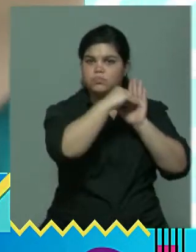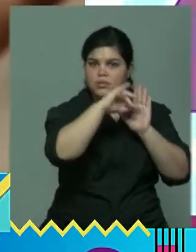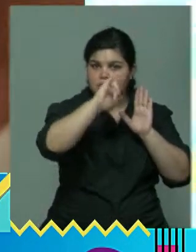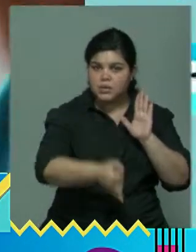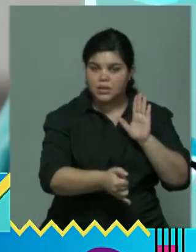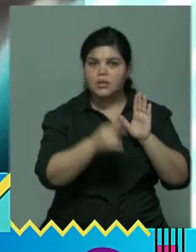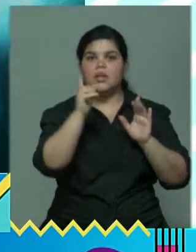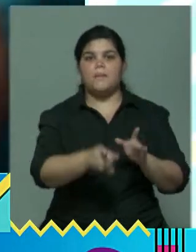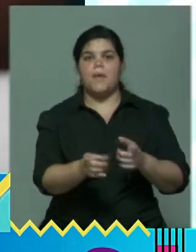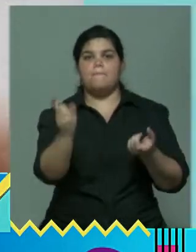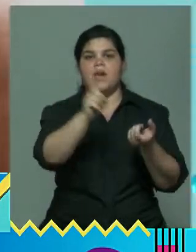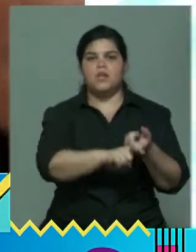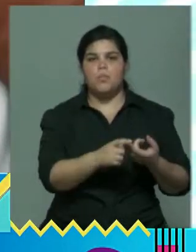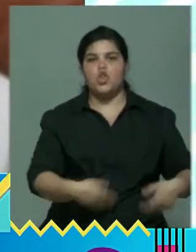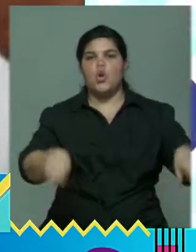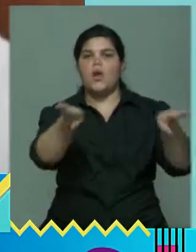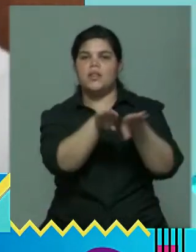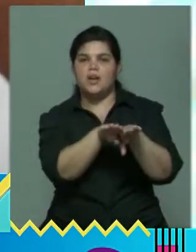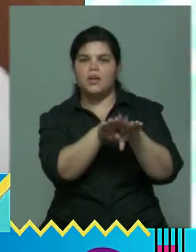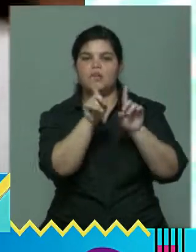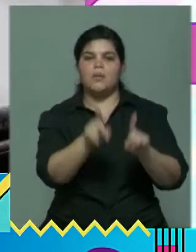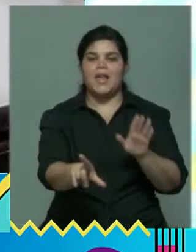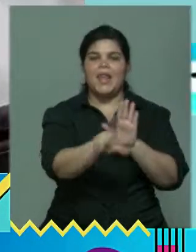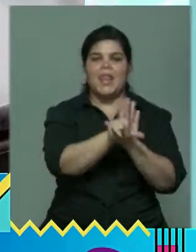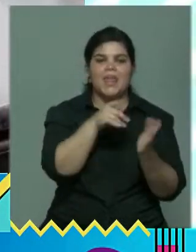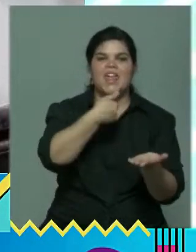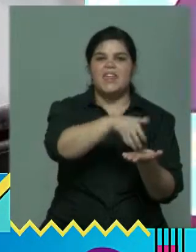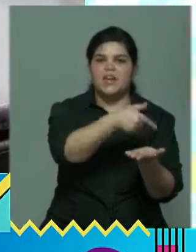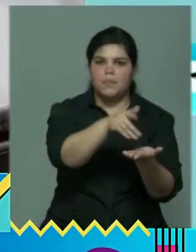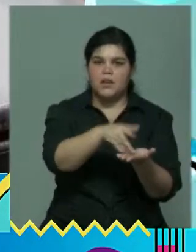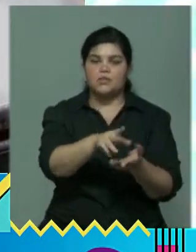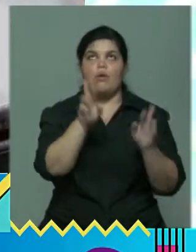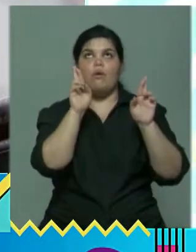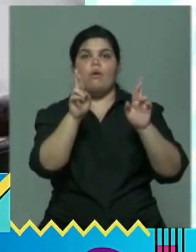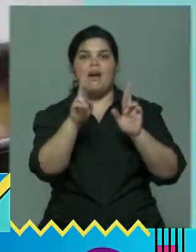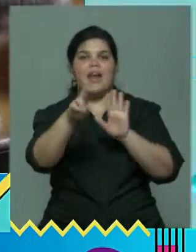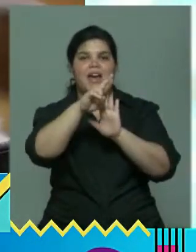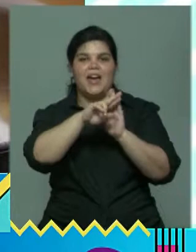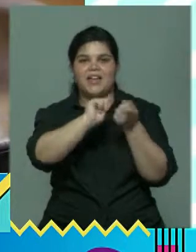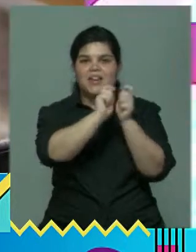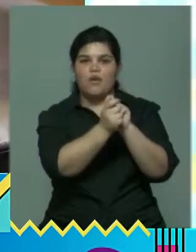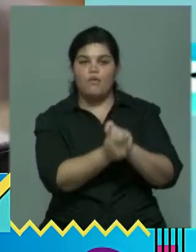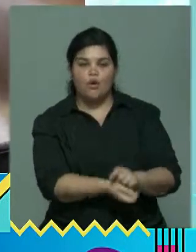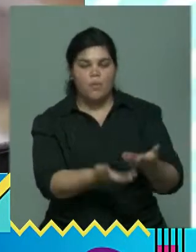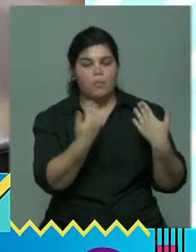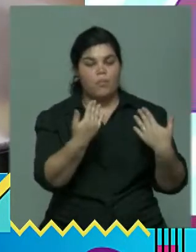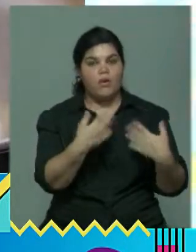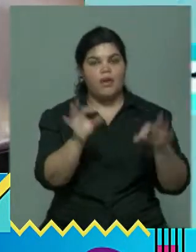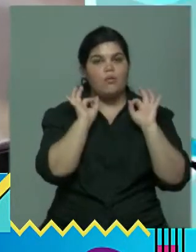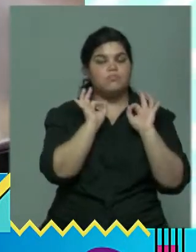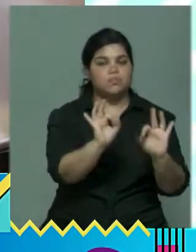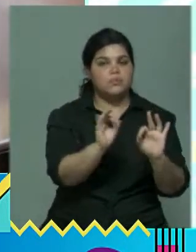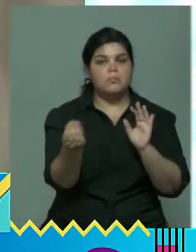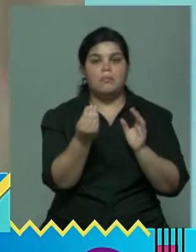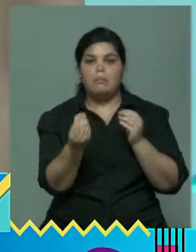Y matrimonio igualitario y la ley de discriminación inclusive, que ojalá termine con esa reforma que está queriendo hacerse para que se